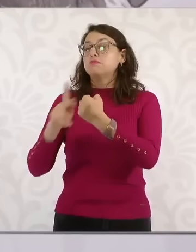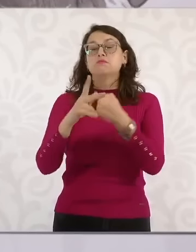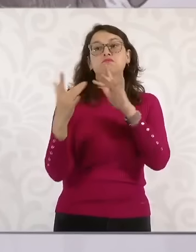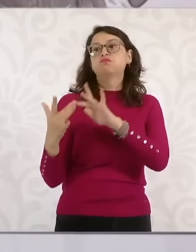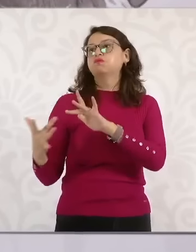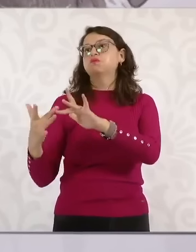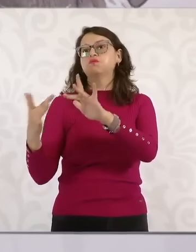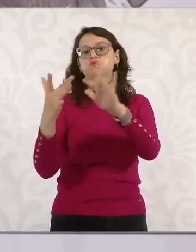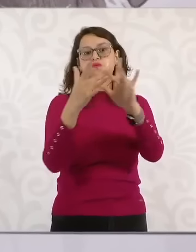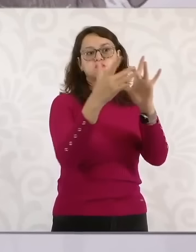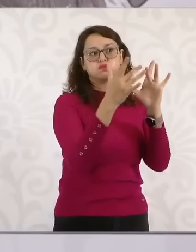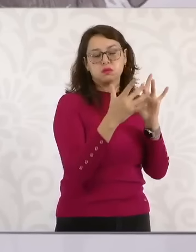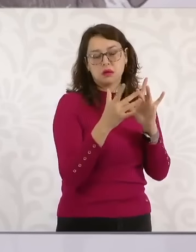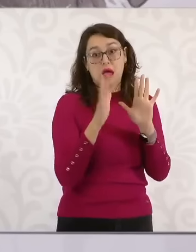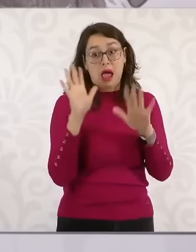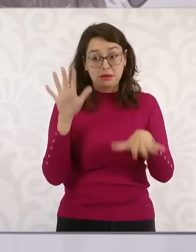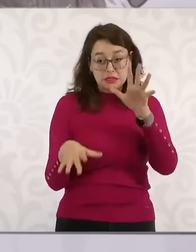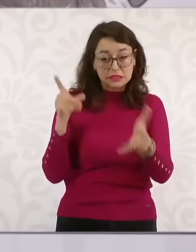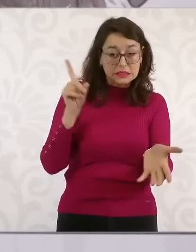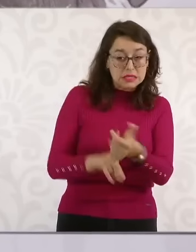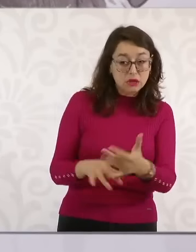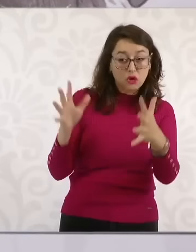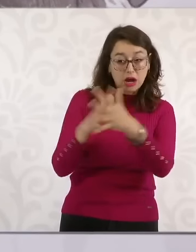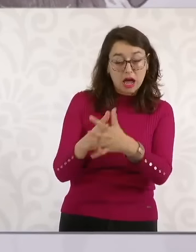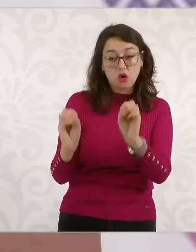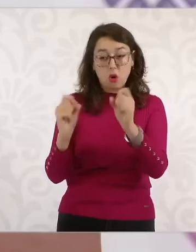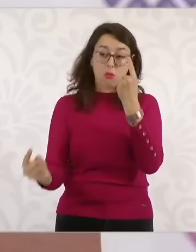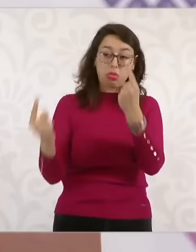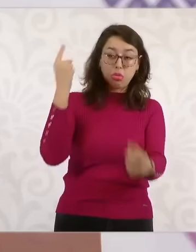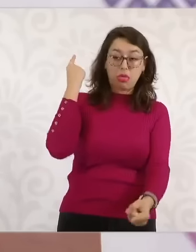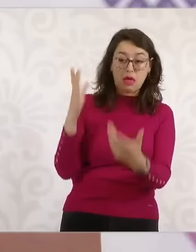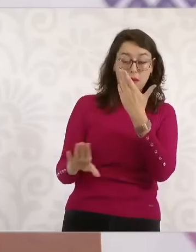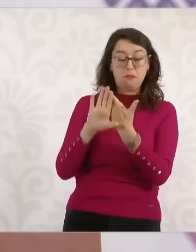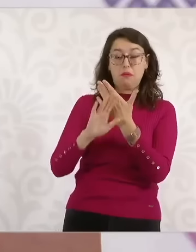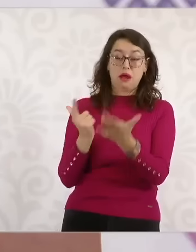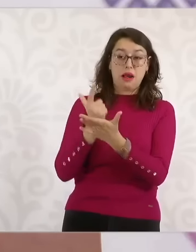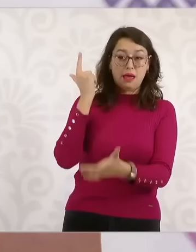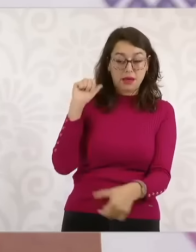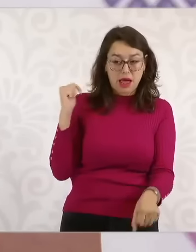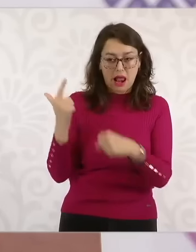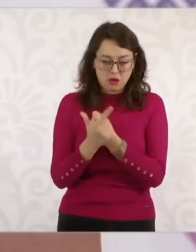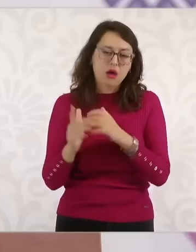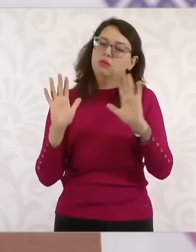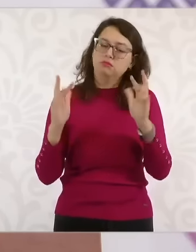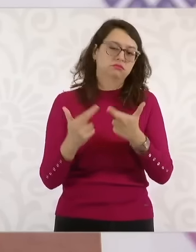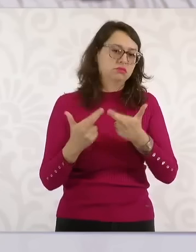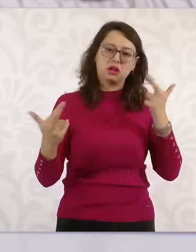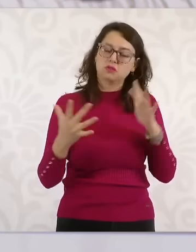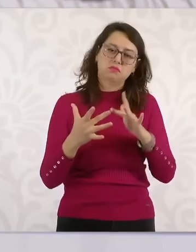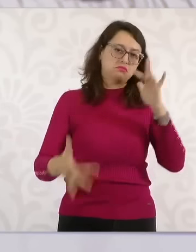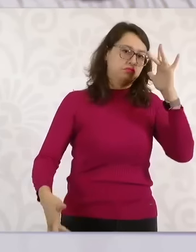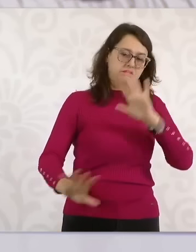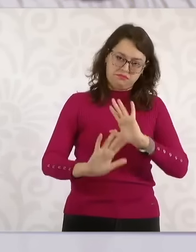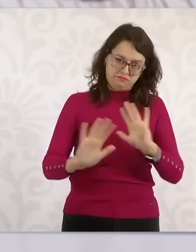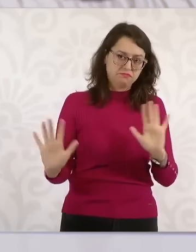a menos que haya un golpe de Estado, una ofensa que nosotros consideramos a los pueblos, o una ofensa contra